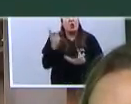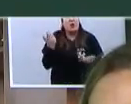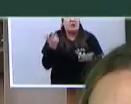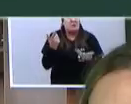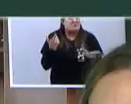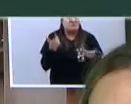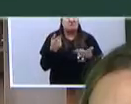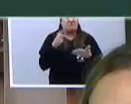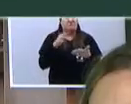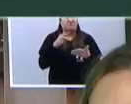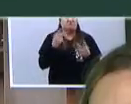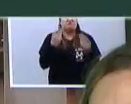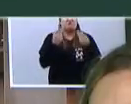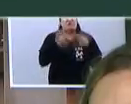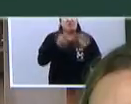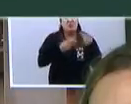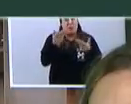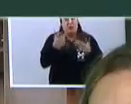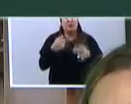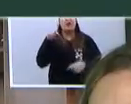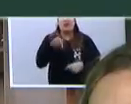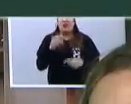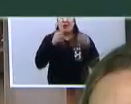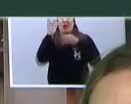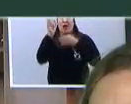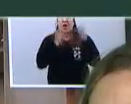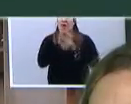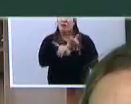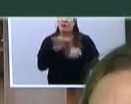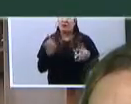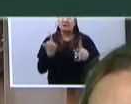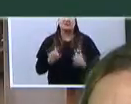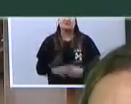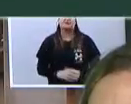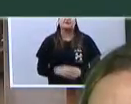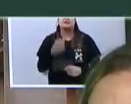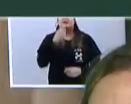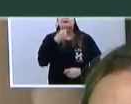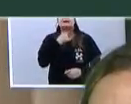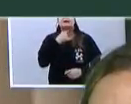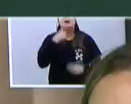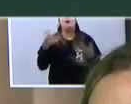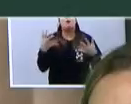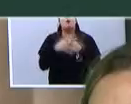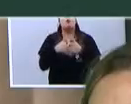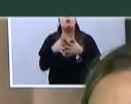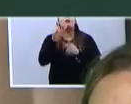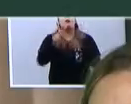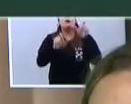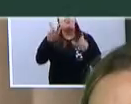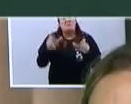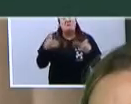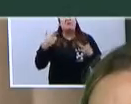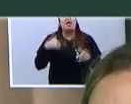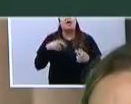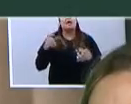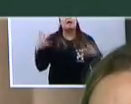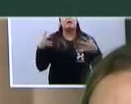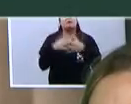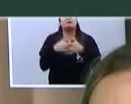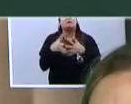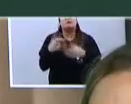quedás en realidad diciendo, ay, no se vayan a subir. Chicos, no se suban a los botes celestes que están recién pintados.